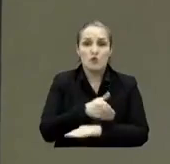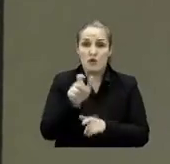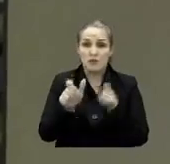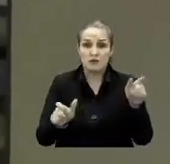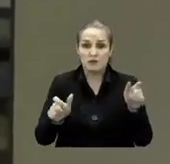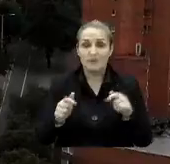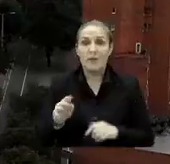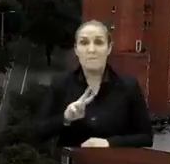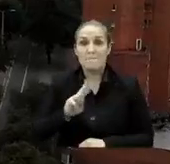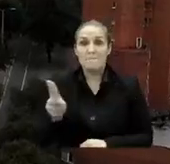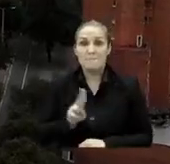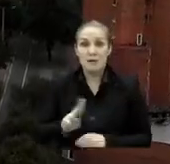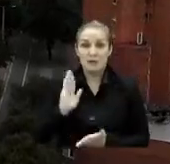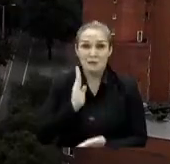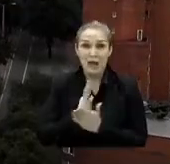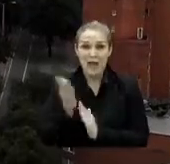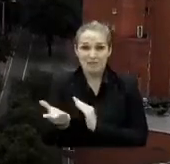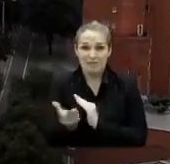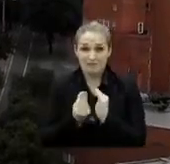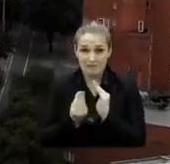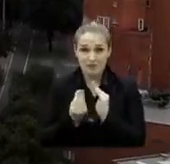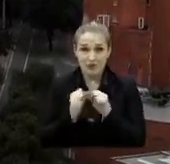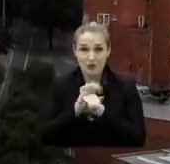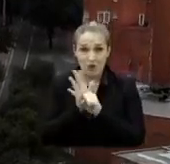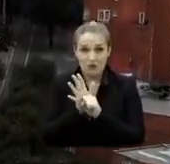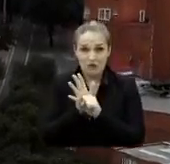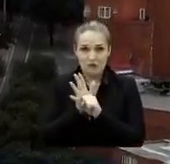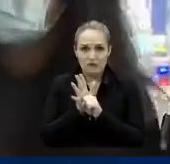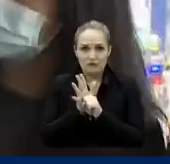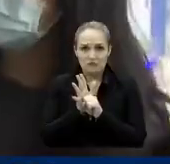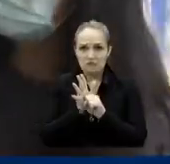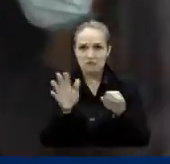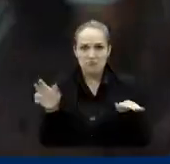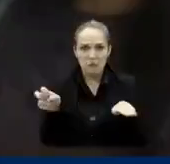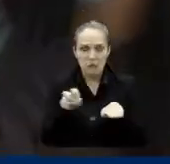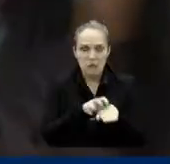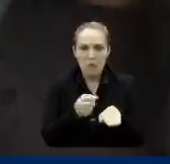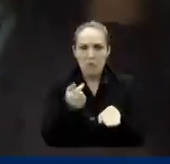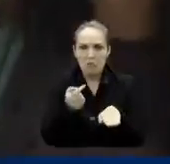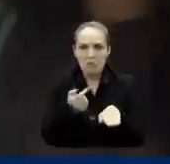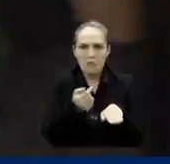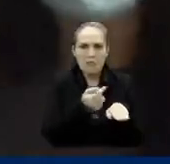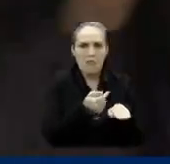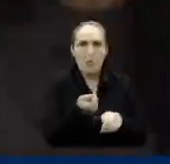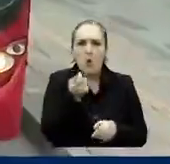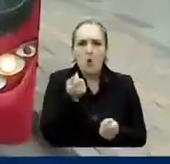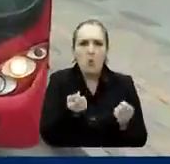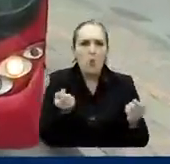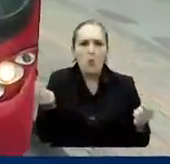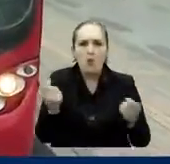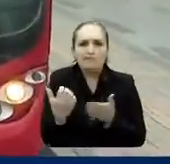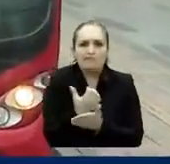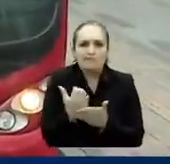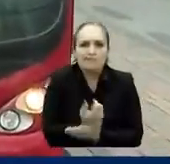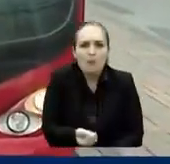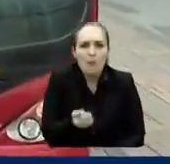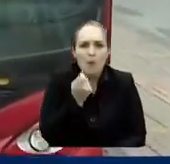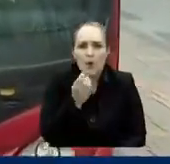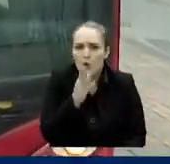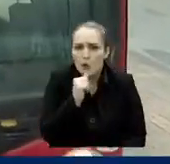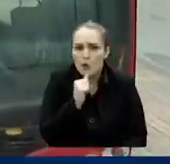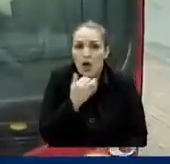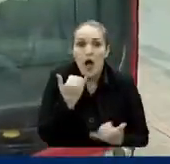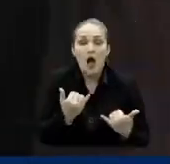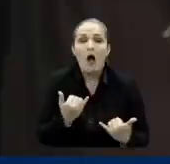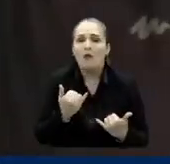2020, al implementarse la cuarentena estricta en la ciudad, la demanda tuvo una reducción de hasta el 84%. Hoy en día el sistema funciona